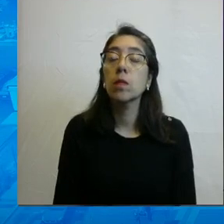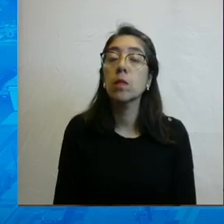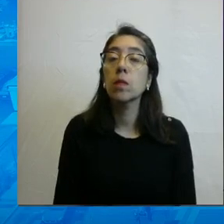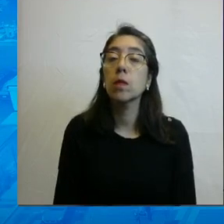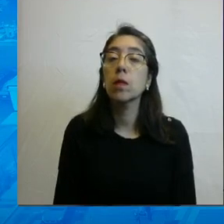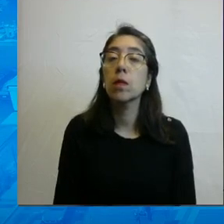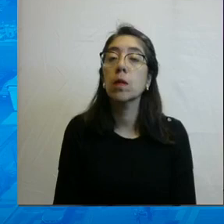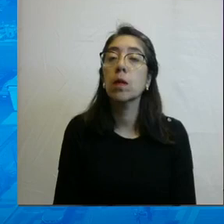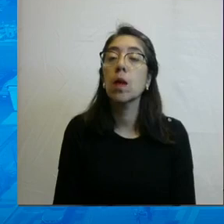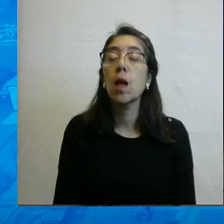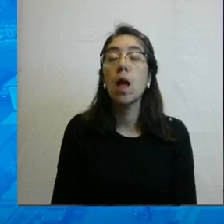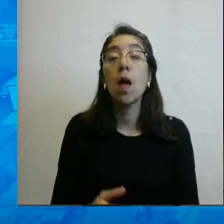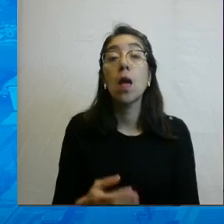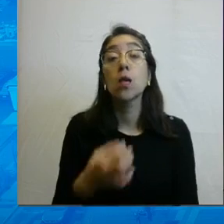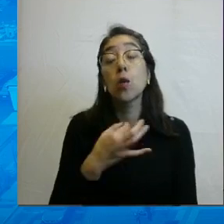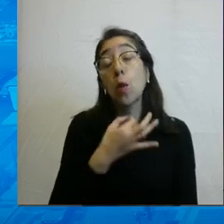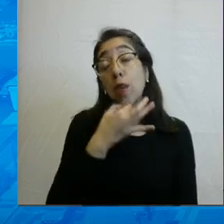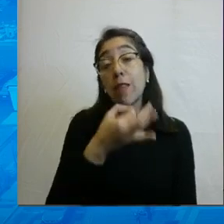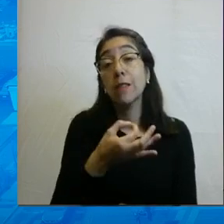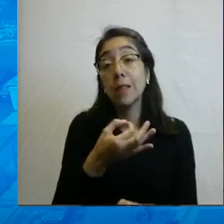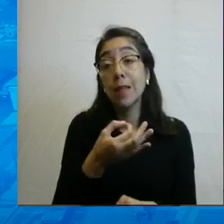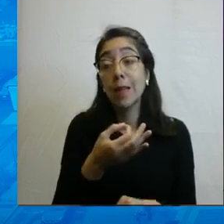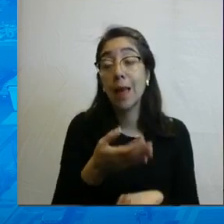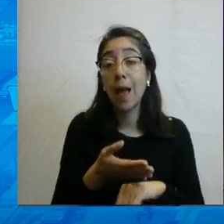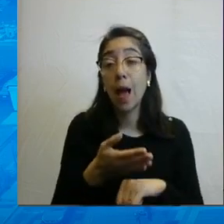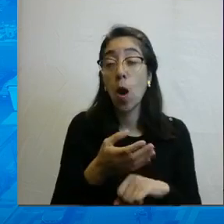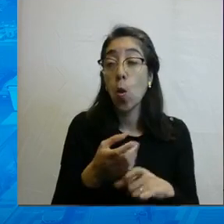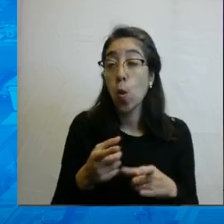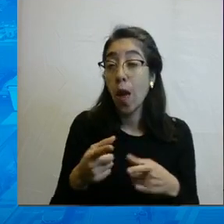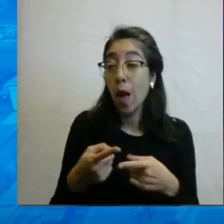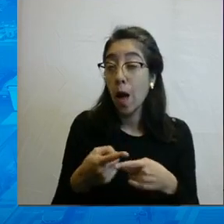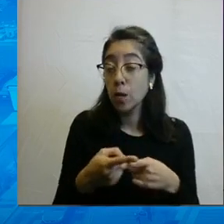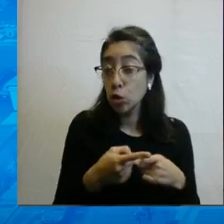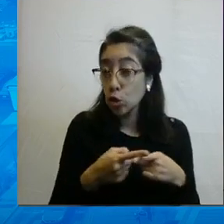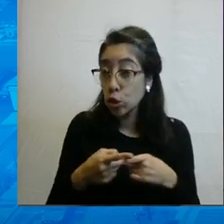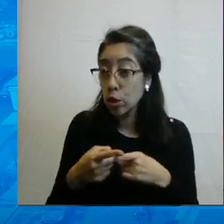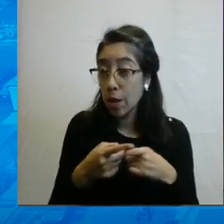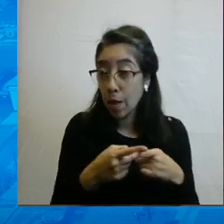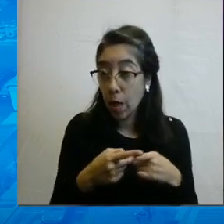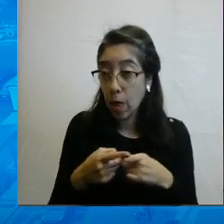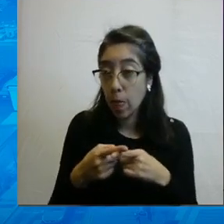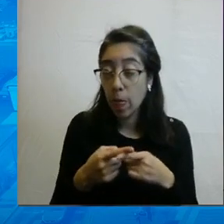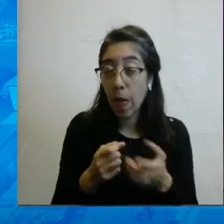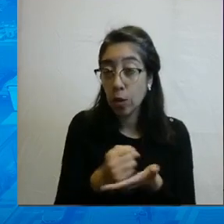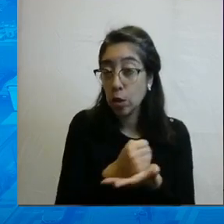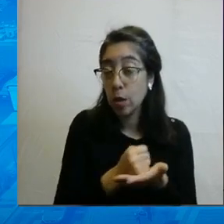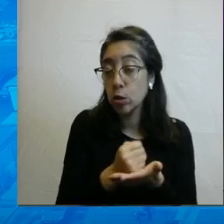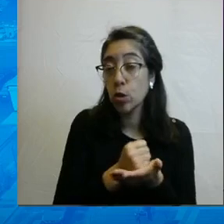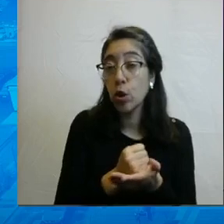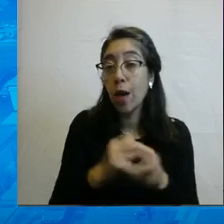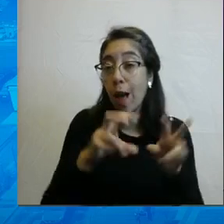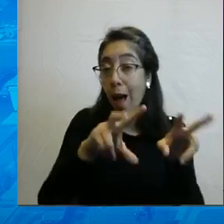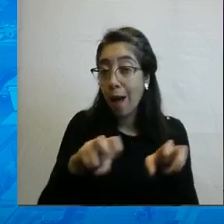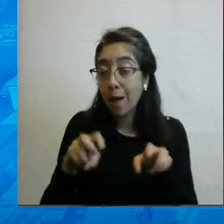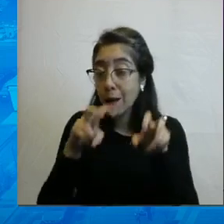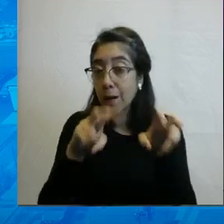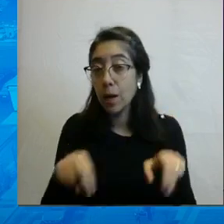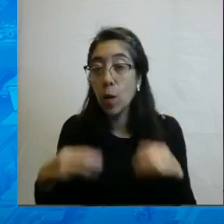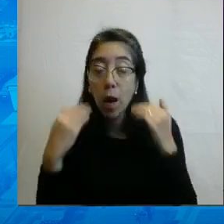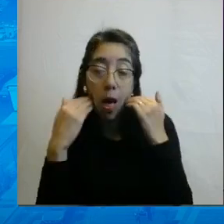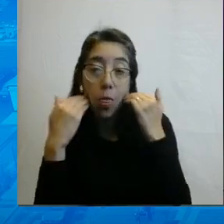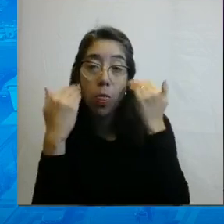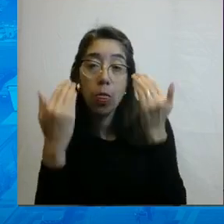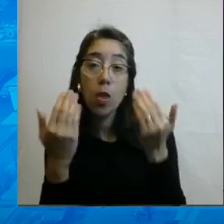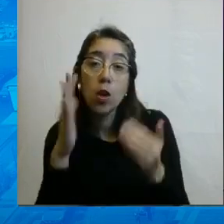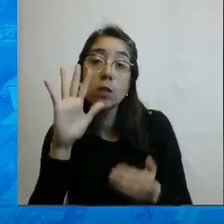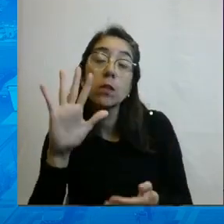municipalidad, ingresaron a los activos y, como depende de la corporación parte, llega el dinero al municipio, nosotros tenemos que